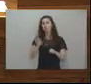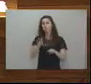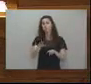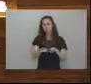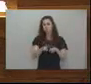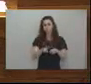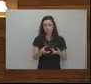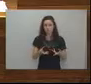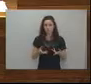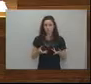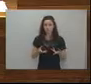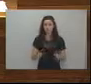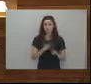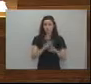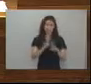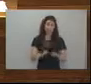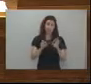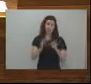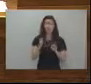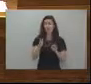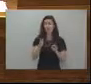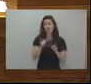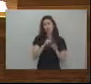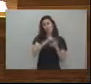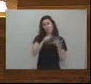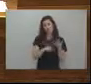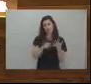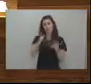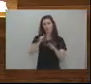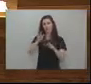tiempo. Mientras los que luchan por los derechos, los cinco